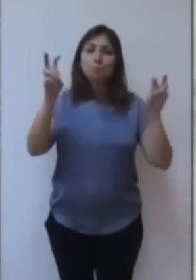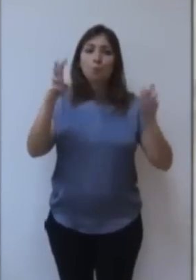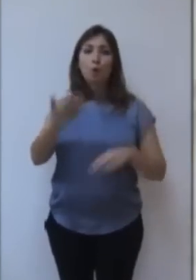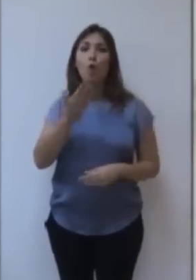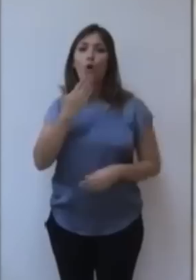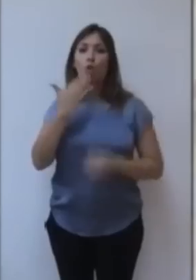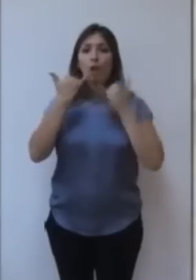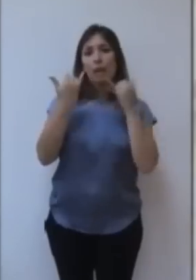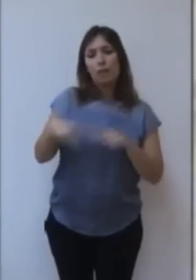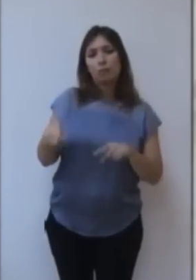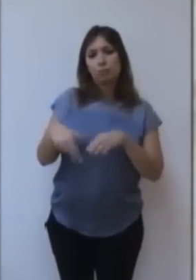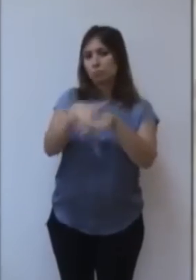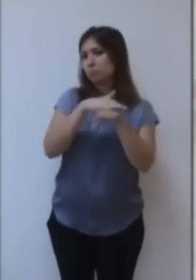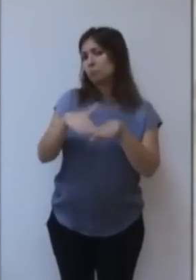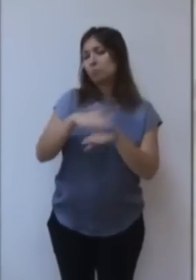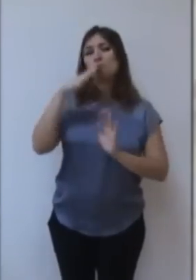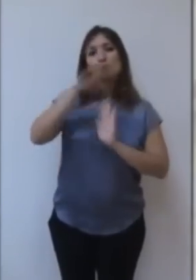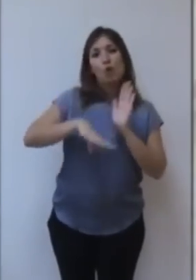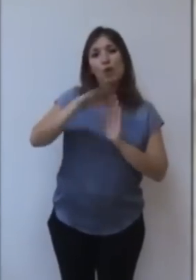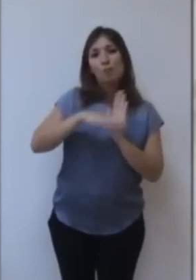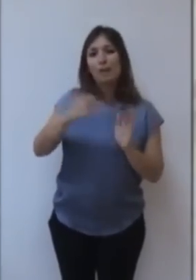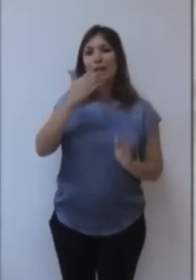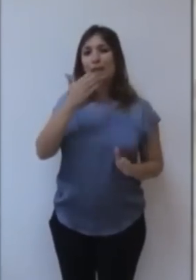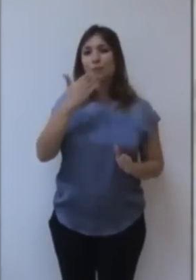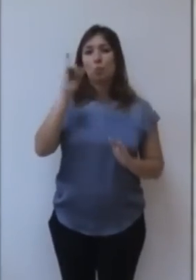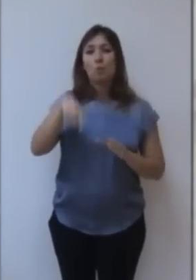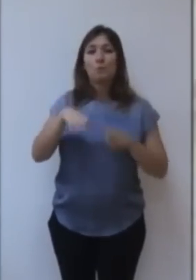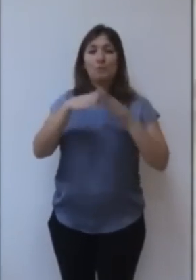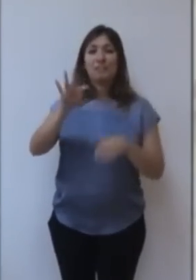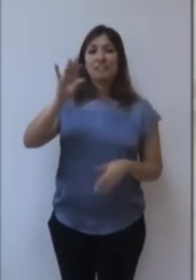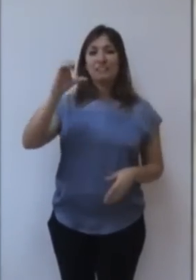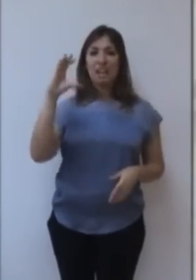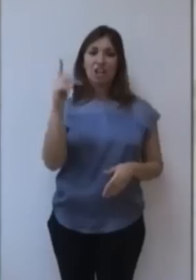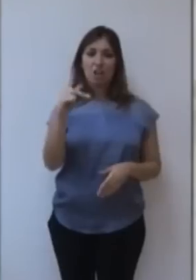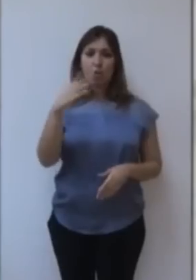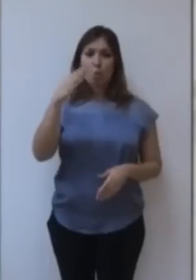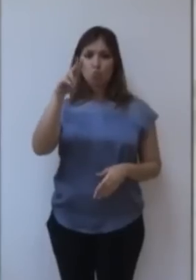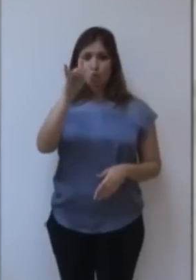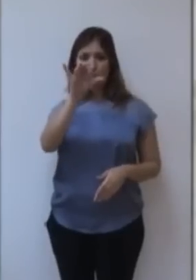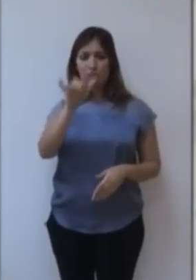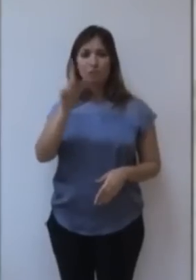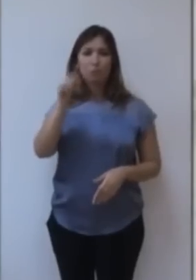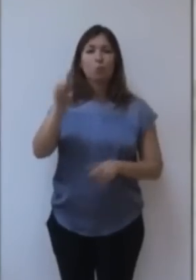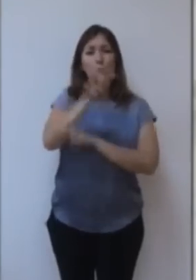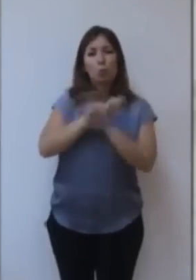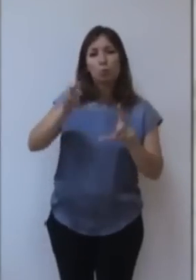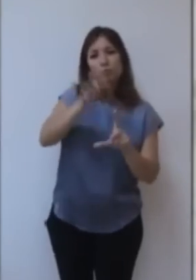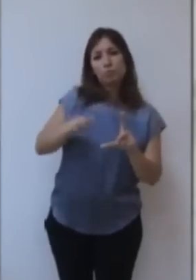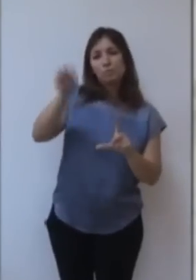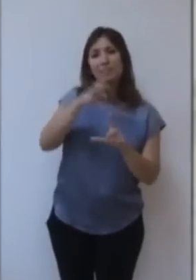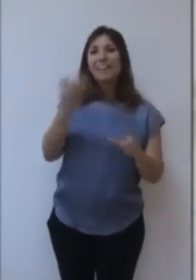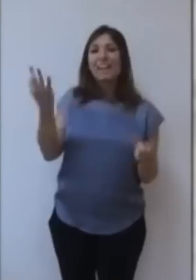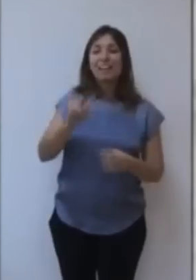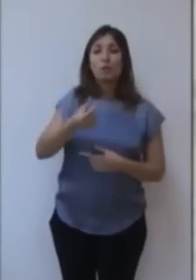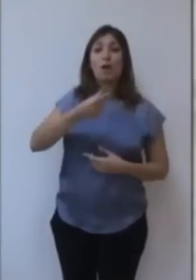hace falta estas aplicaciones u otras, por ejemplo, el navegador Zack Browser, es un navegador que hizo un abuelo que tiene un nieto